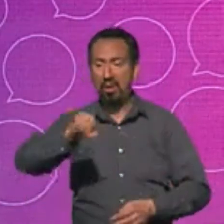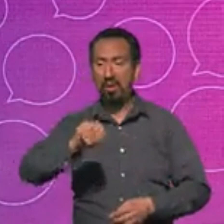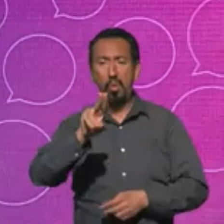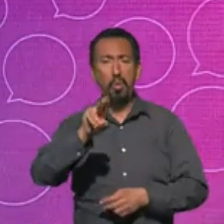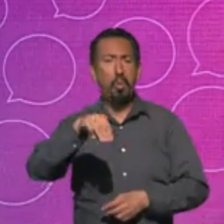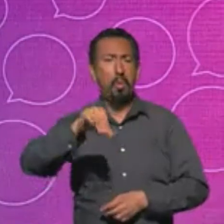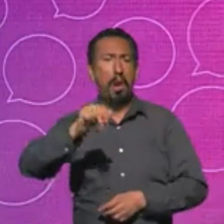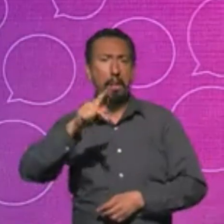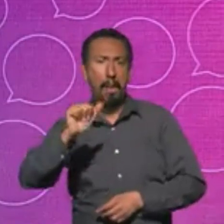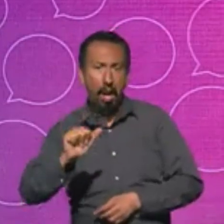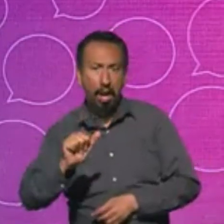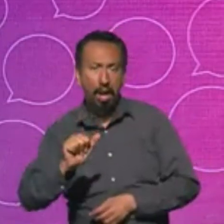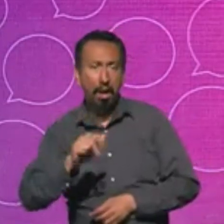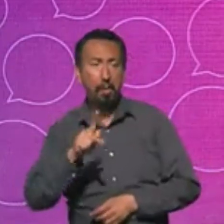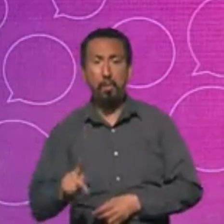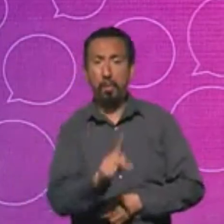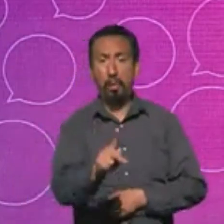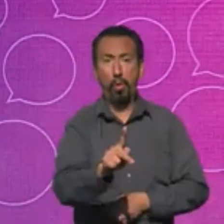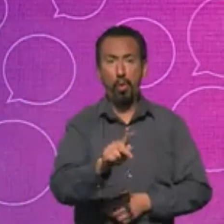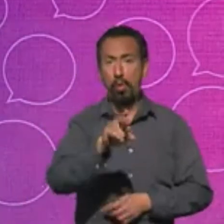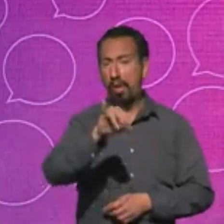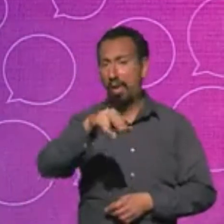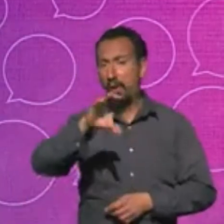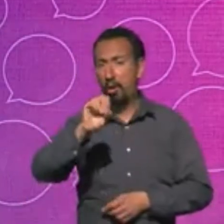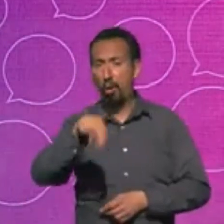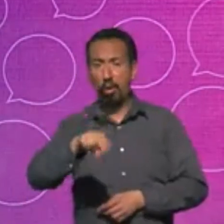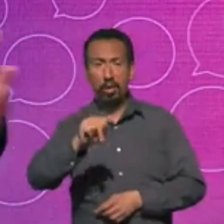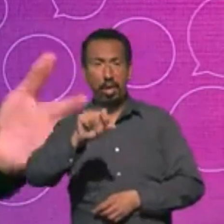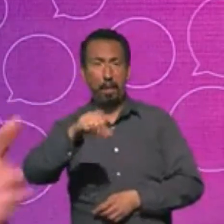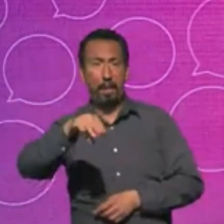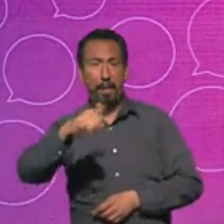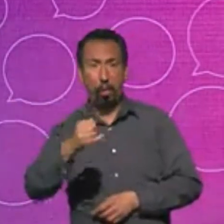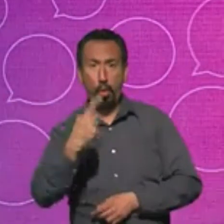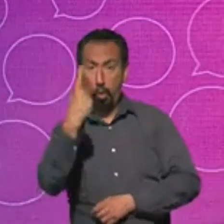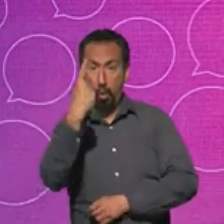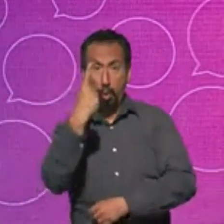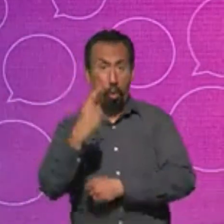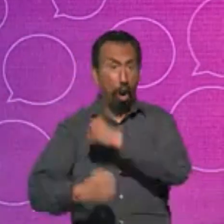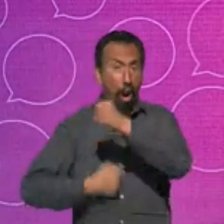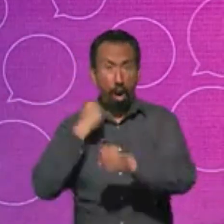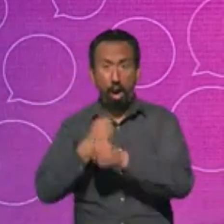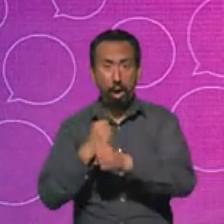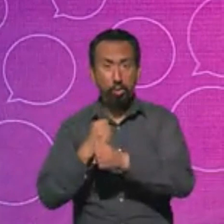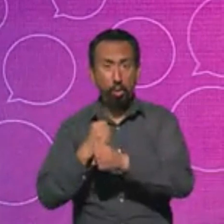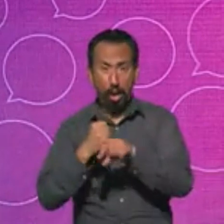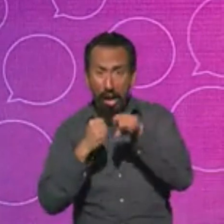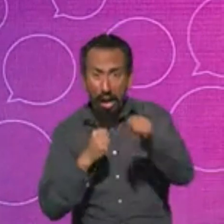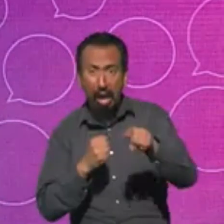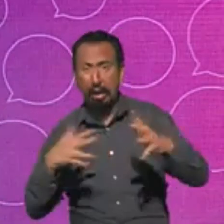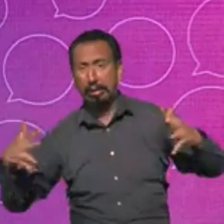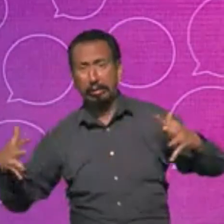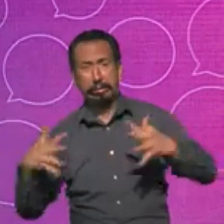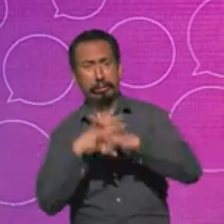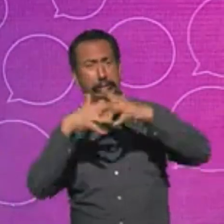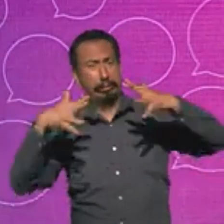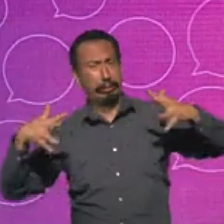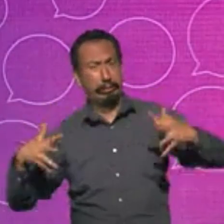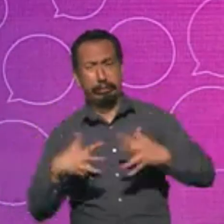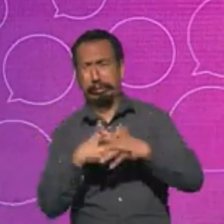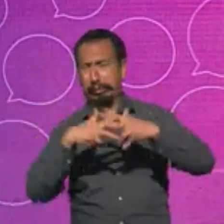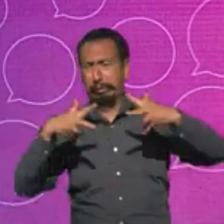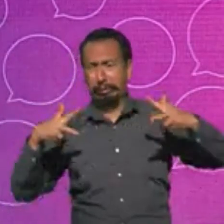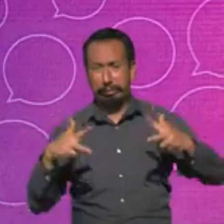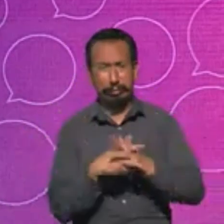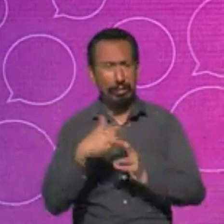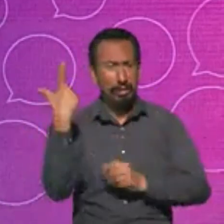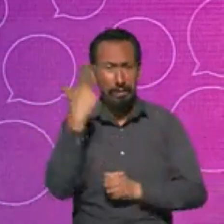comunidades como rincón de Tamayo en donde todos sabemos que hace más de un año pues terminó en un zafarrancho ahí en donde hubo acciones